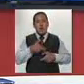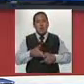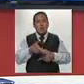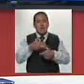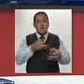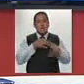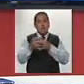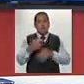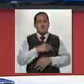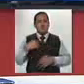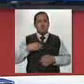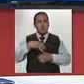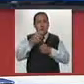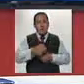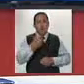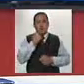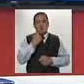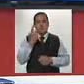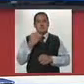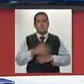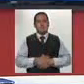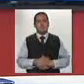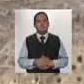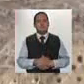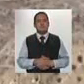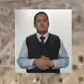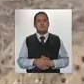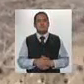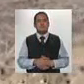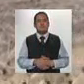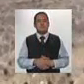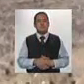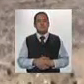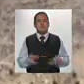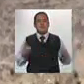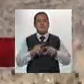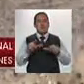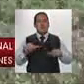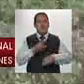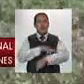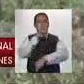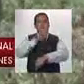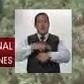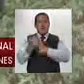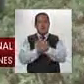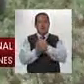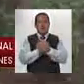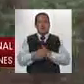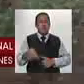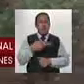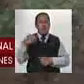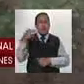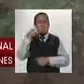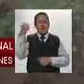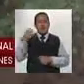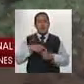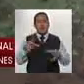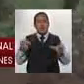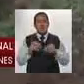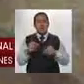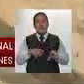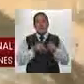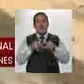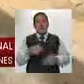informó el ministro de Agricultura, Milton Bonjese. Las regiones Ayacucho, Huancavelica y Apurímac serán las primeras en